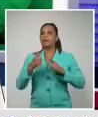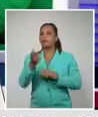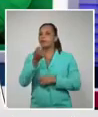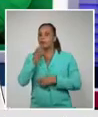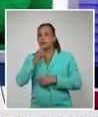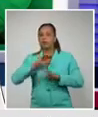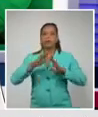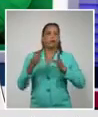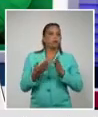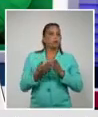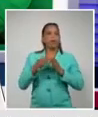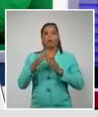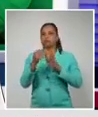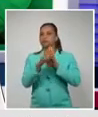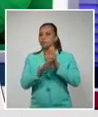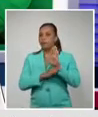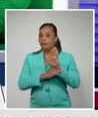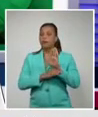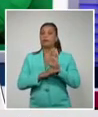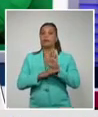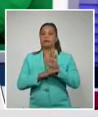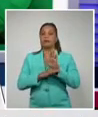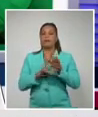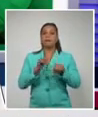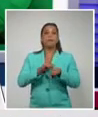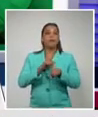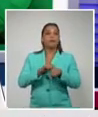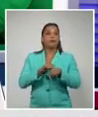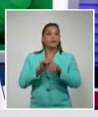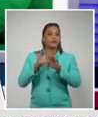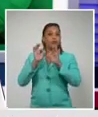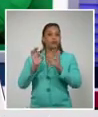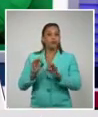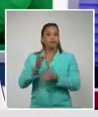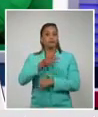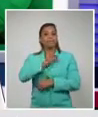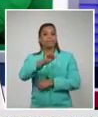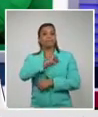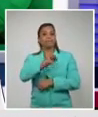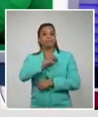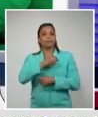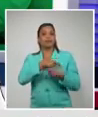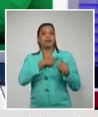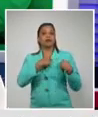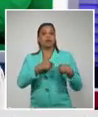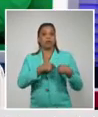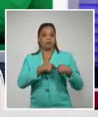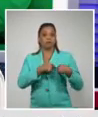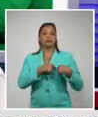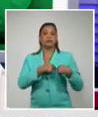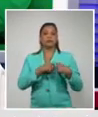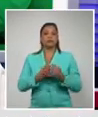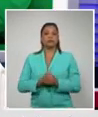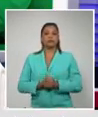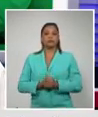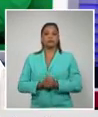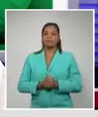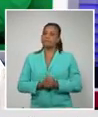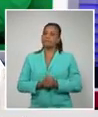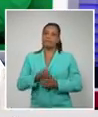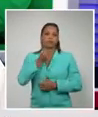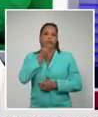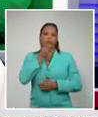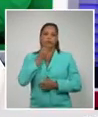los protocolos, en un momento determinado hizo una parada cardíaca en asistolia, de la cual no fue posible